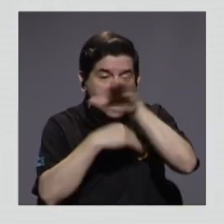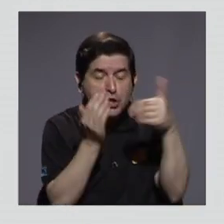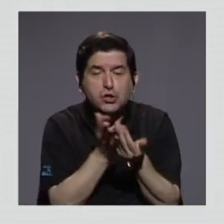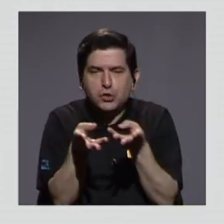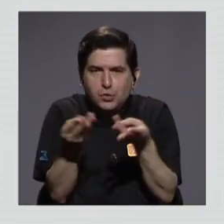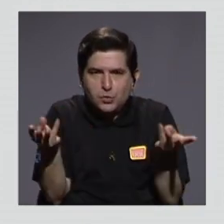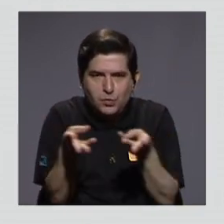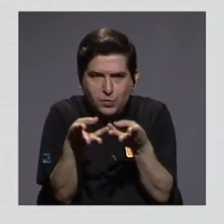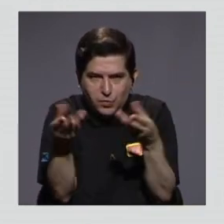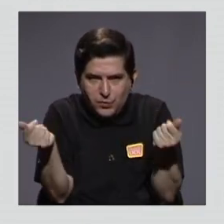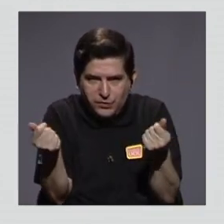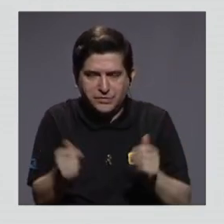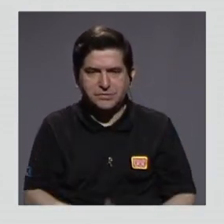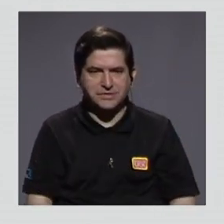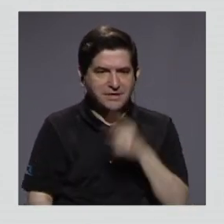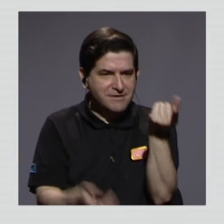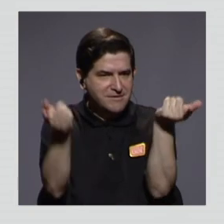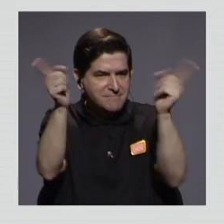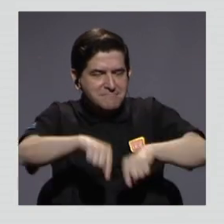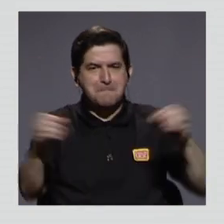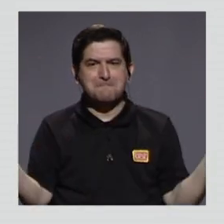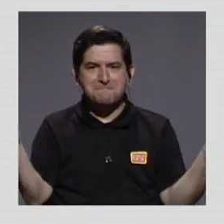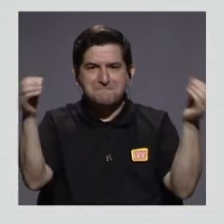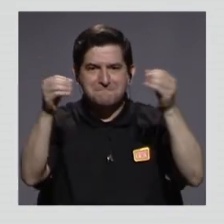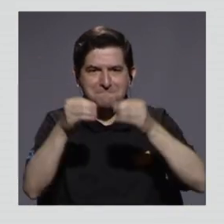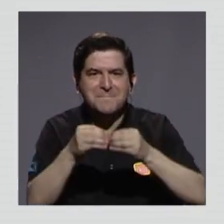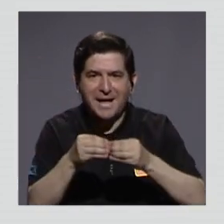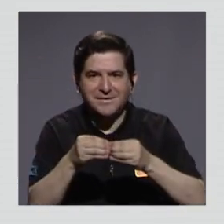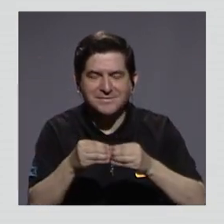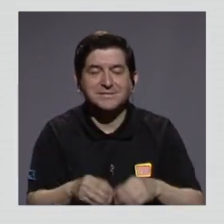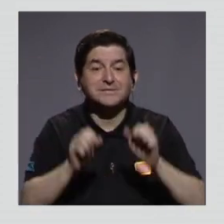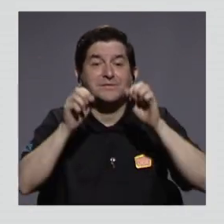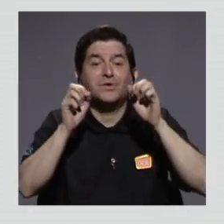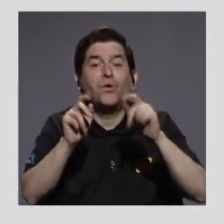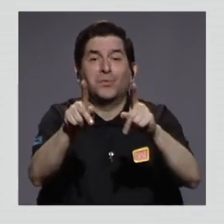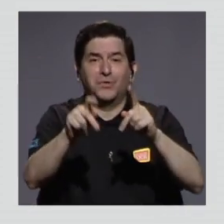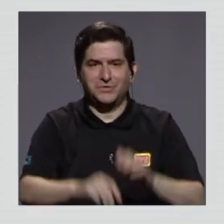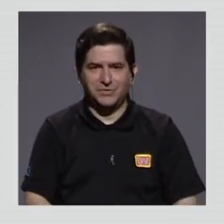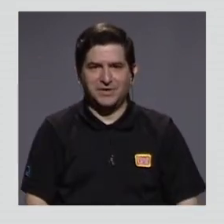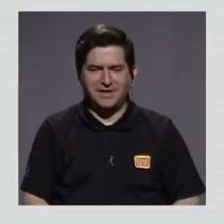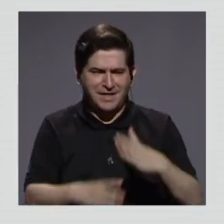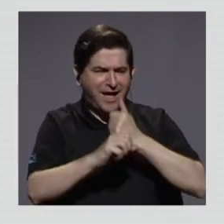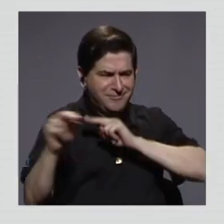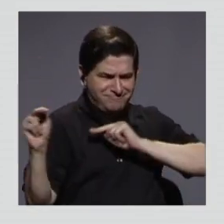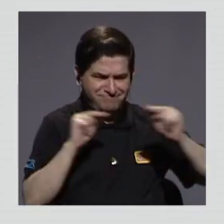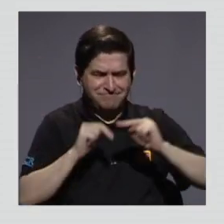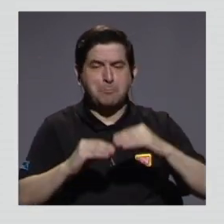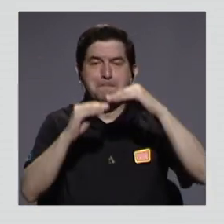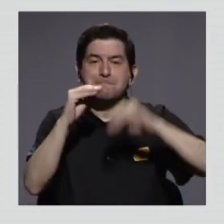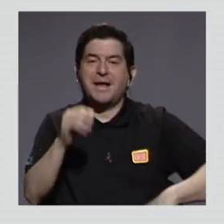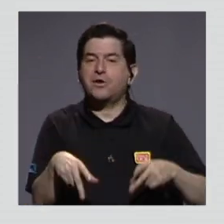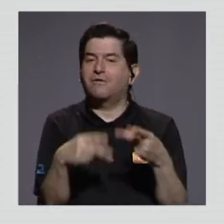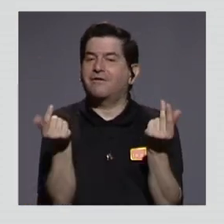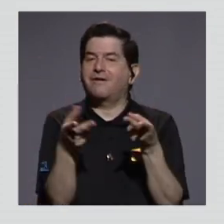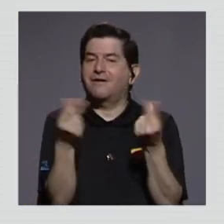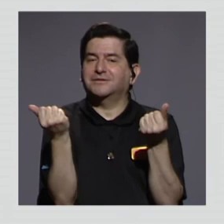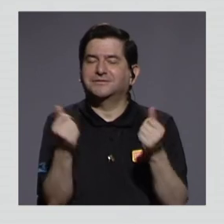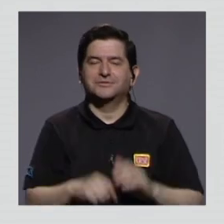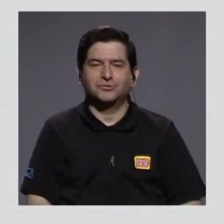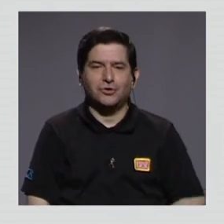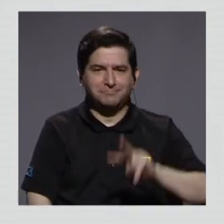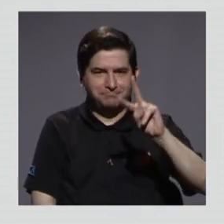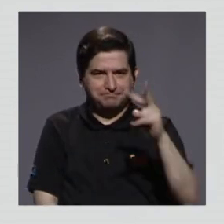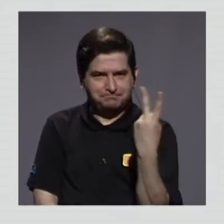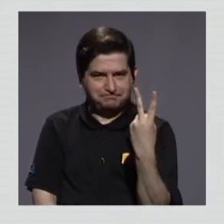produce una mayor posibilidad de realizar negocios a menor costo en